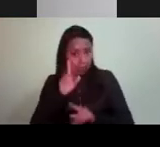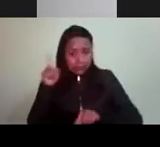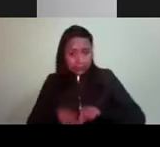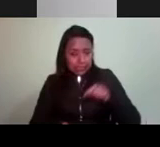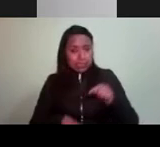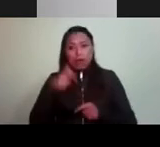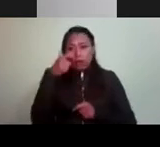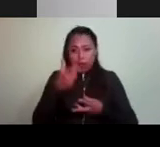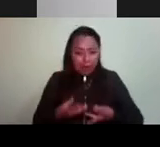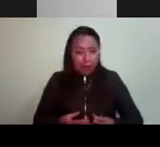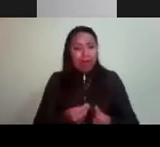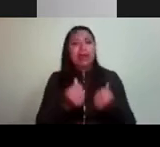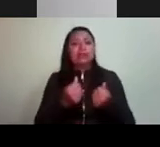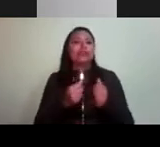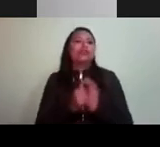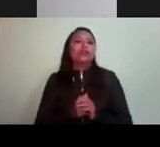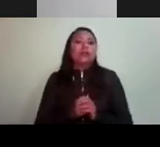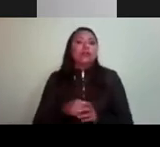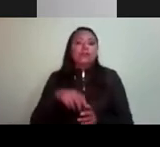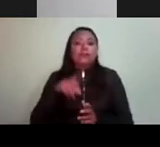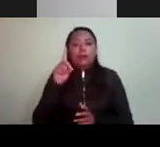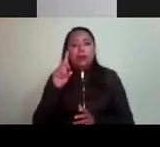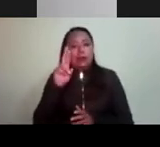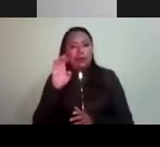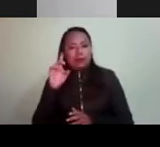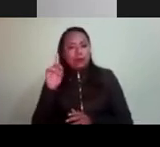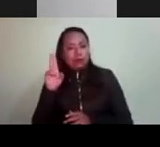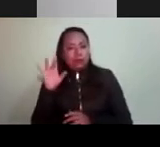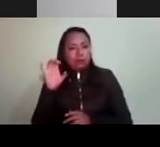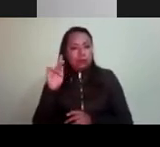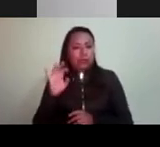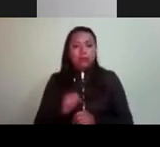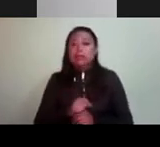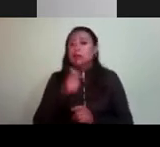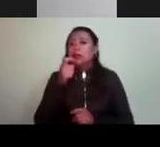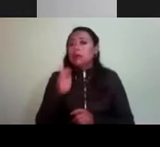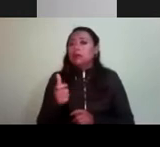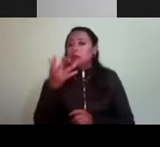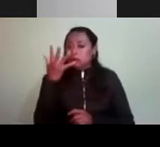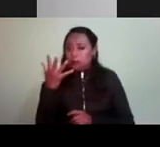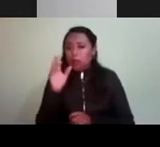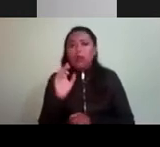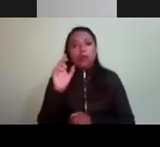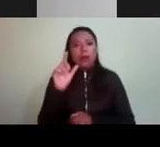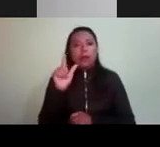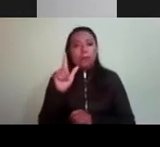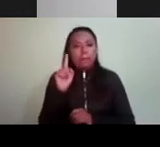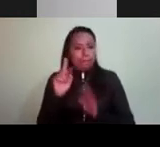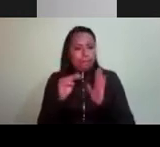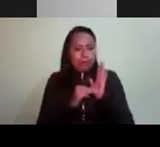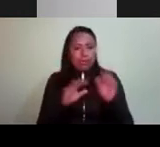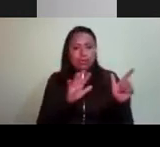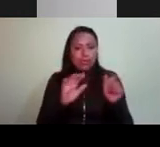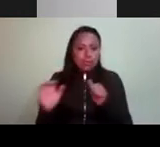el presupuesto real disponible para el 2021 asciende solo a 1.618 millones de